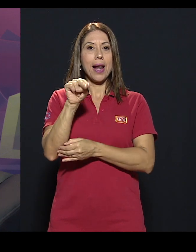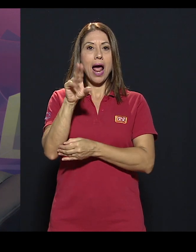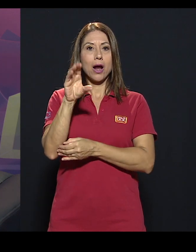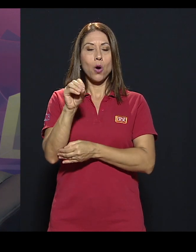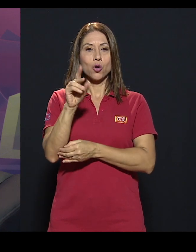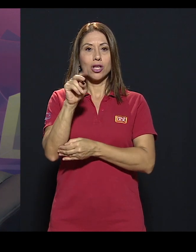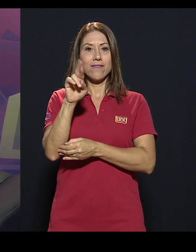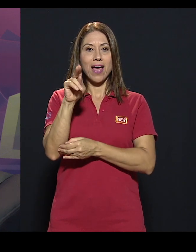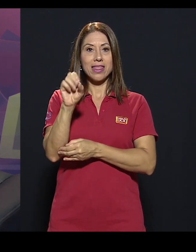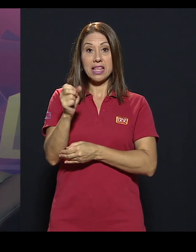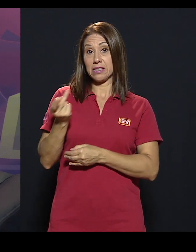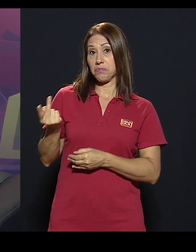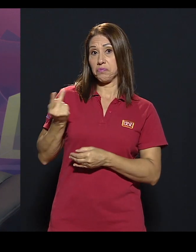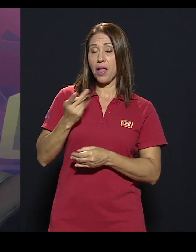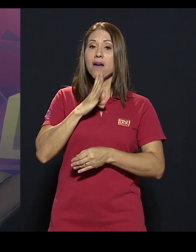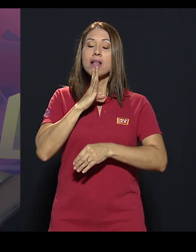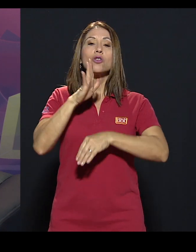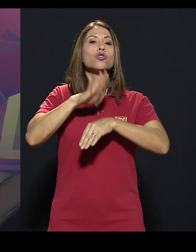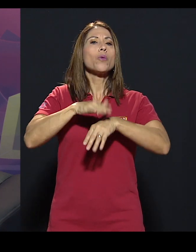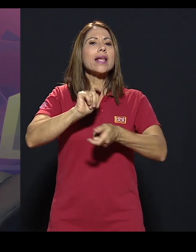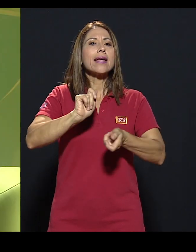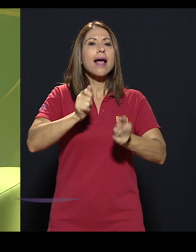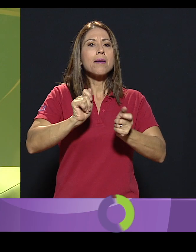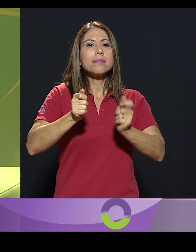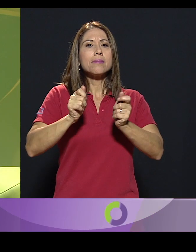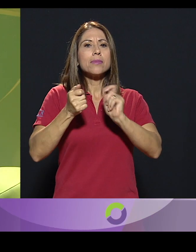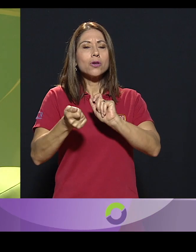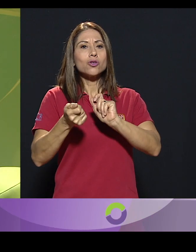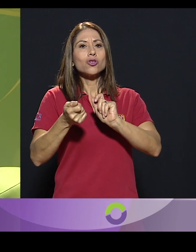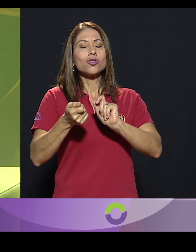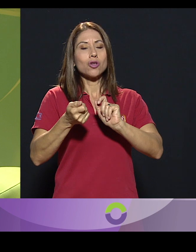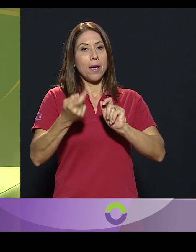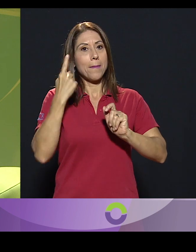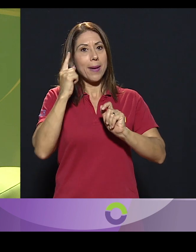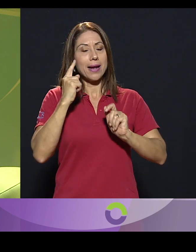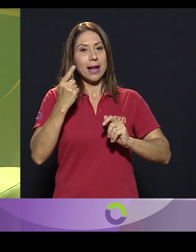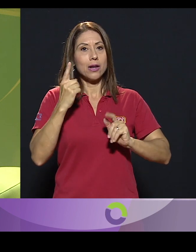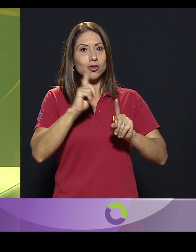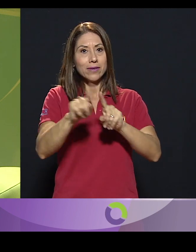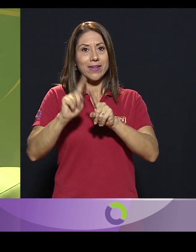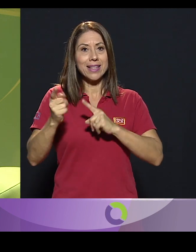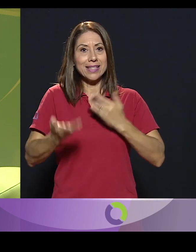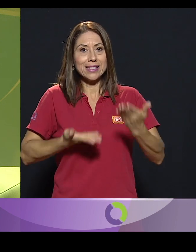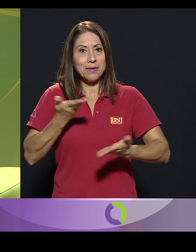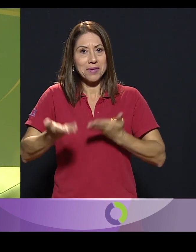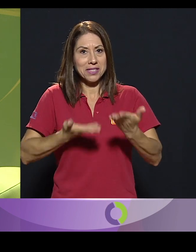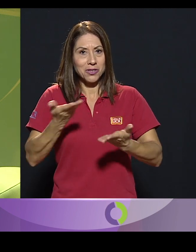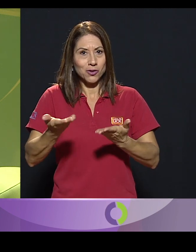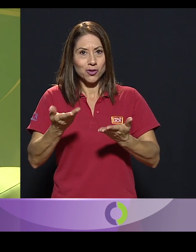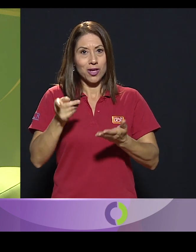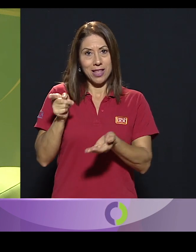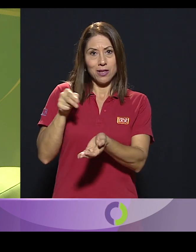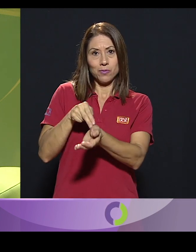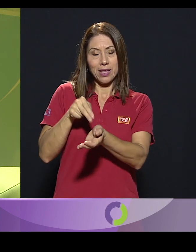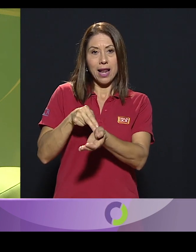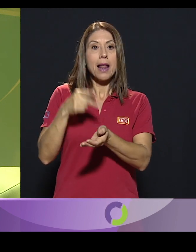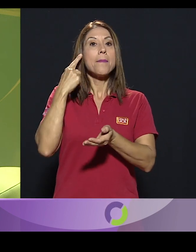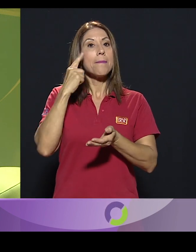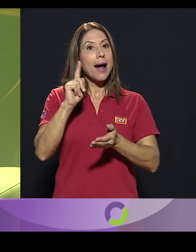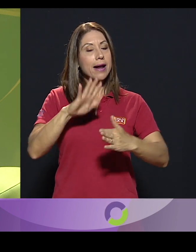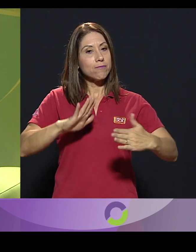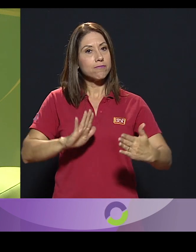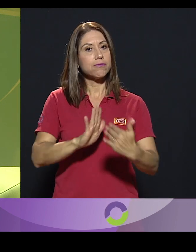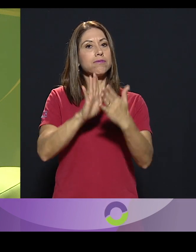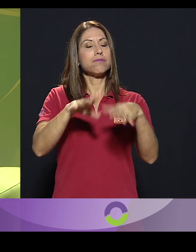Cervantes. Estamos conversando sobre los cambios en la prestación de servicios que está experimentando este centro médico para hacerle frente también a